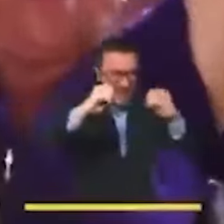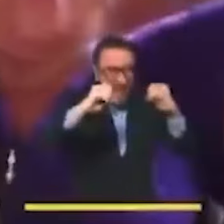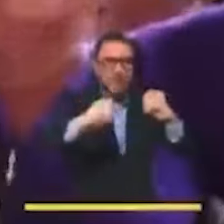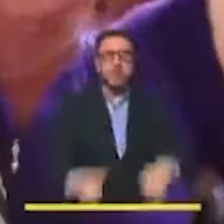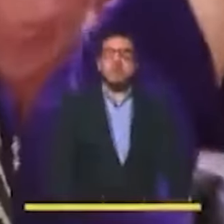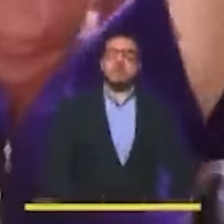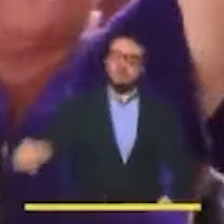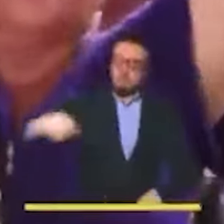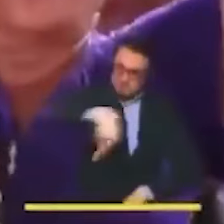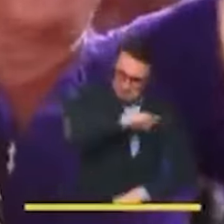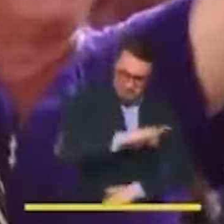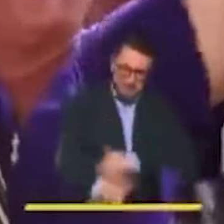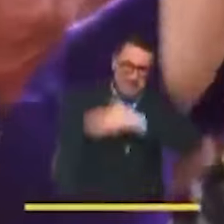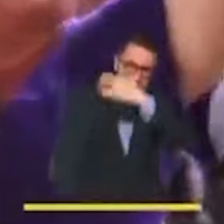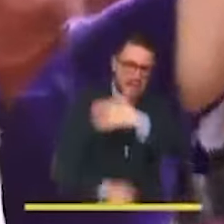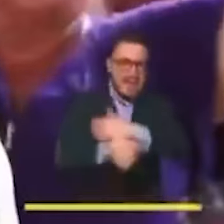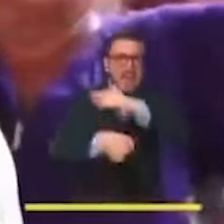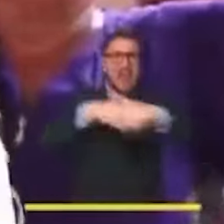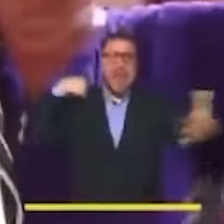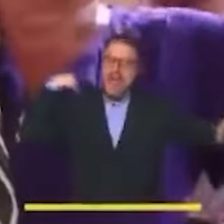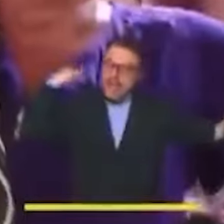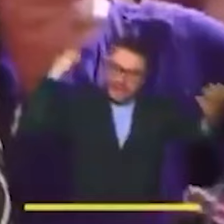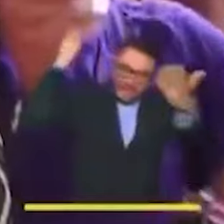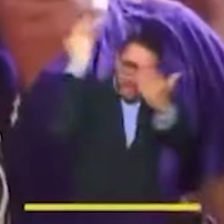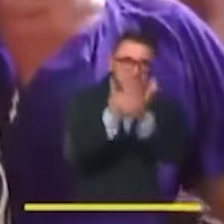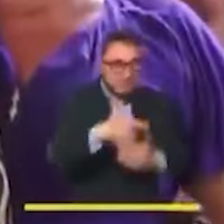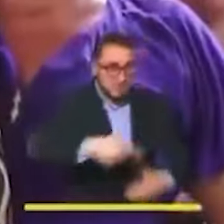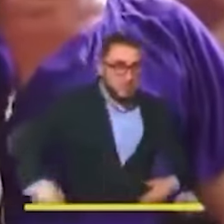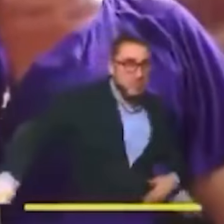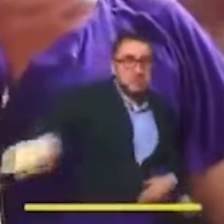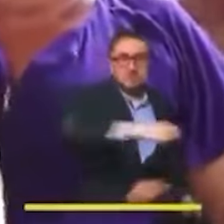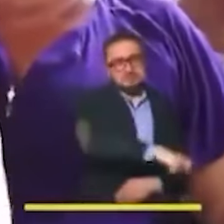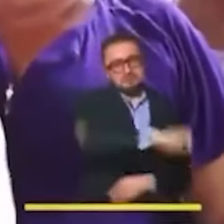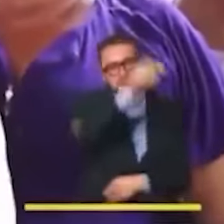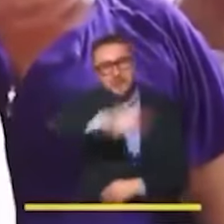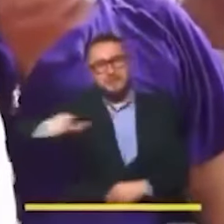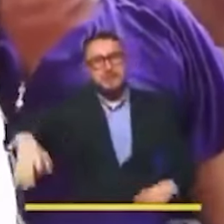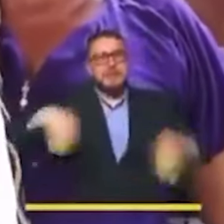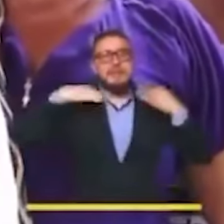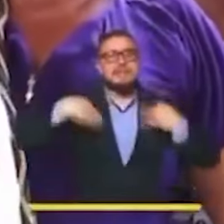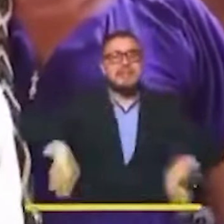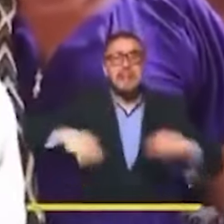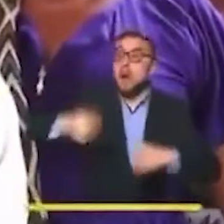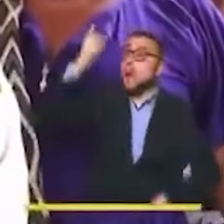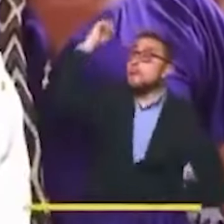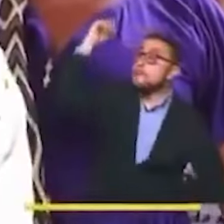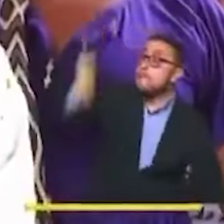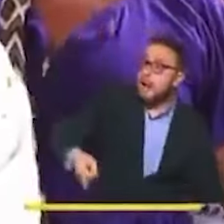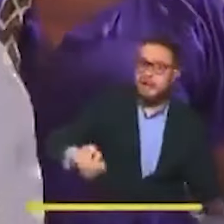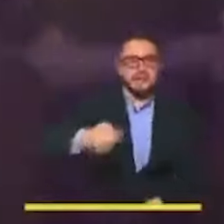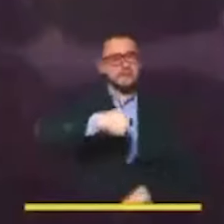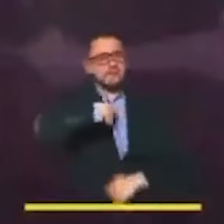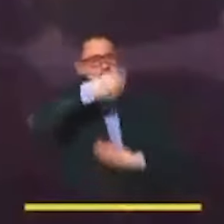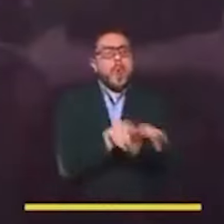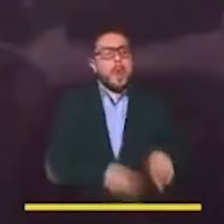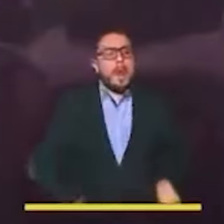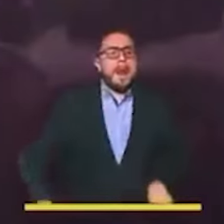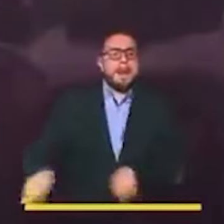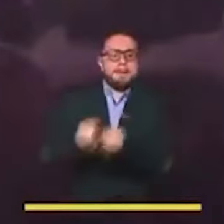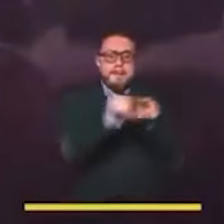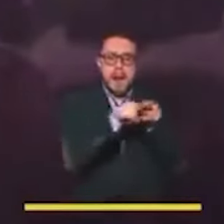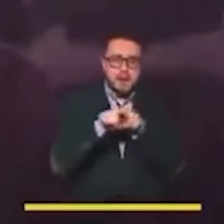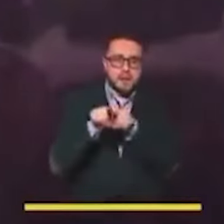ha iniciado un golpe blando en su contra. También hizo referencia a las reformas que impulsa su gobierno.